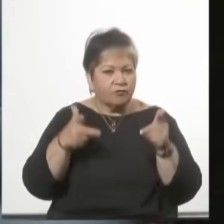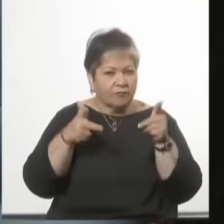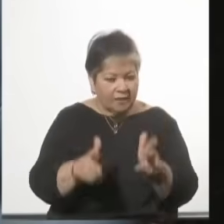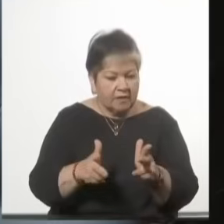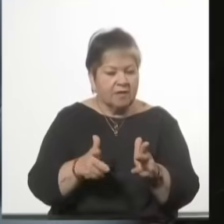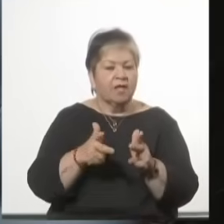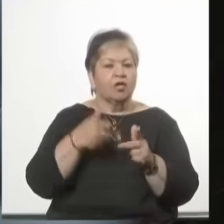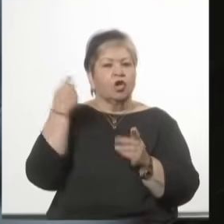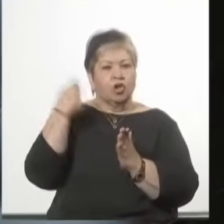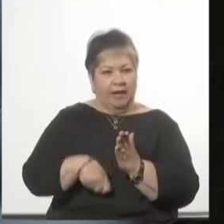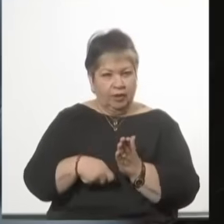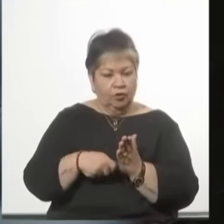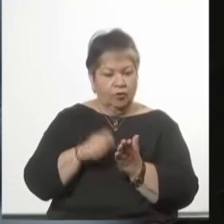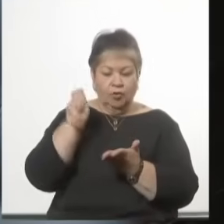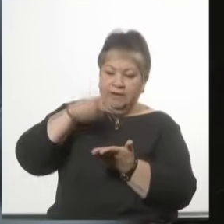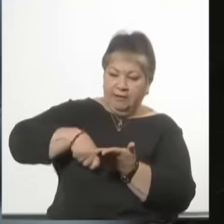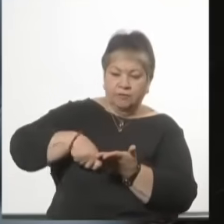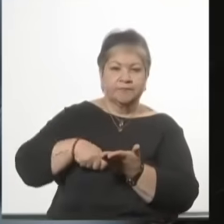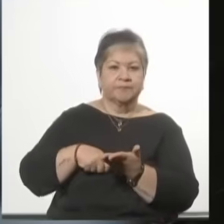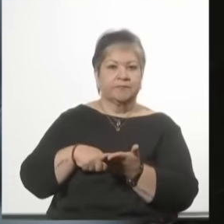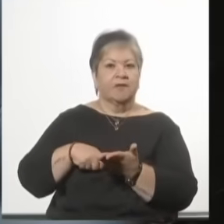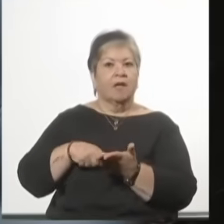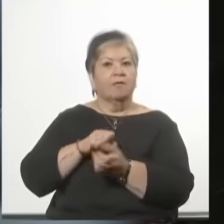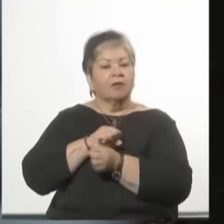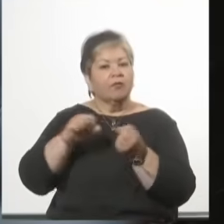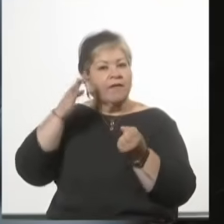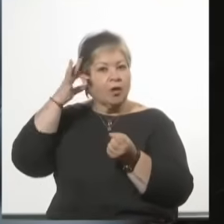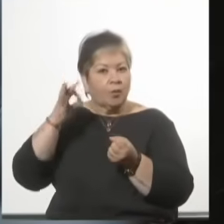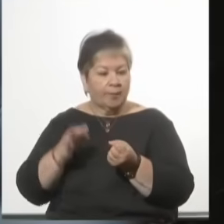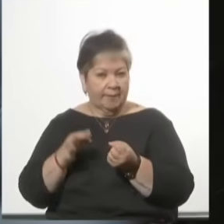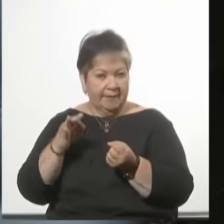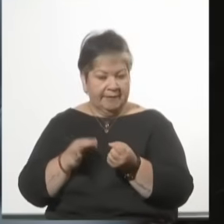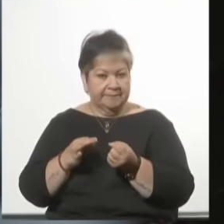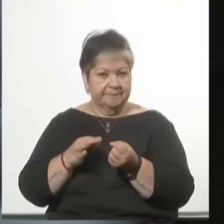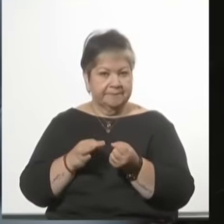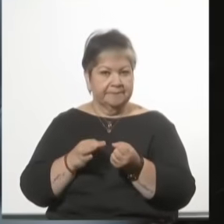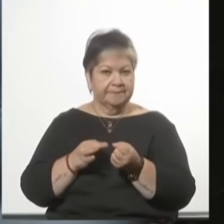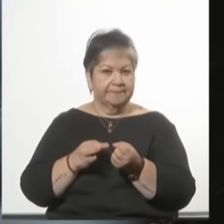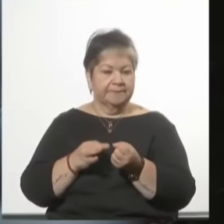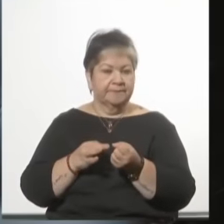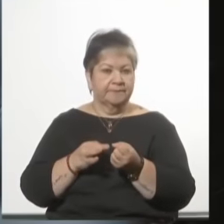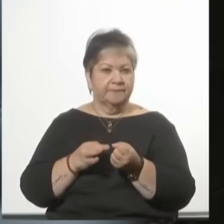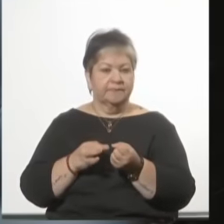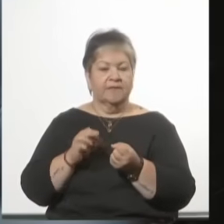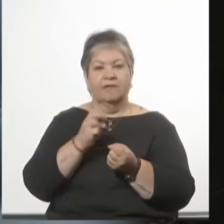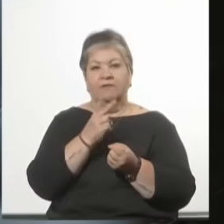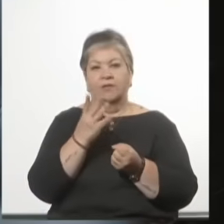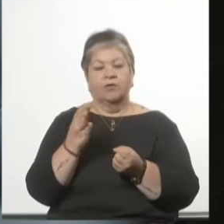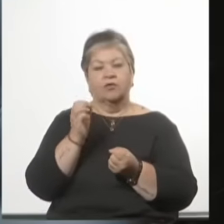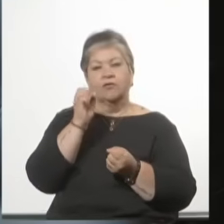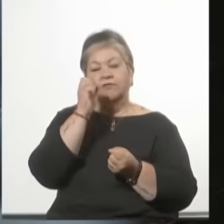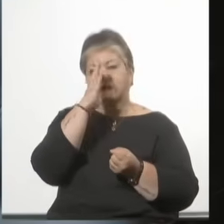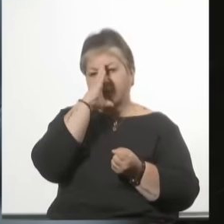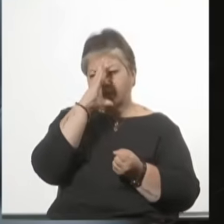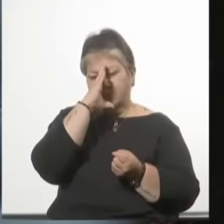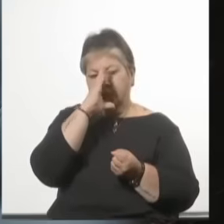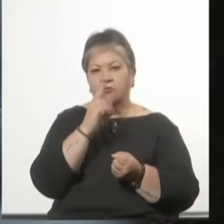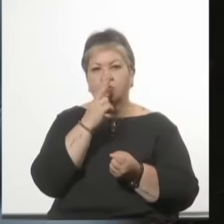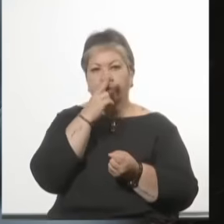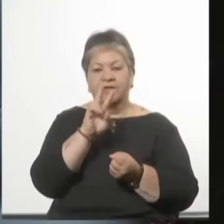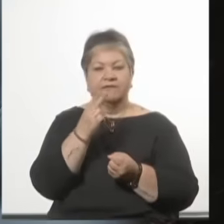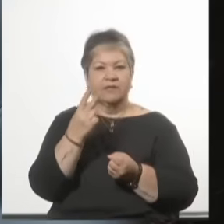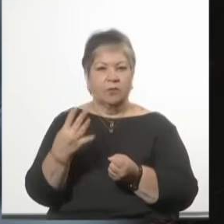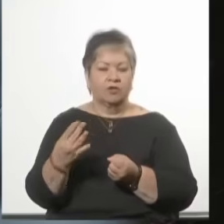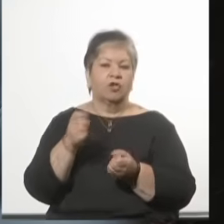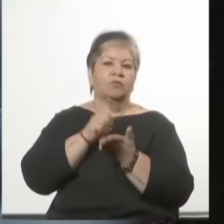coordinar las instancias de cumplimiento previstas para la entrada en vigor del contrato. El 24 de febrero de 2024, Cardama